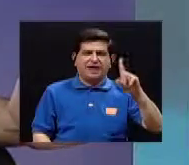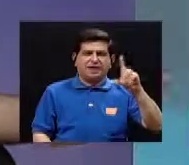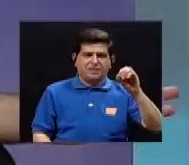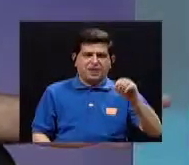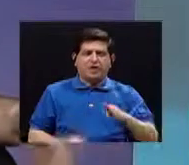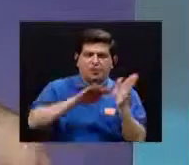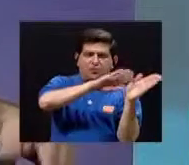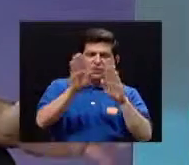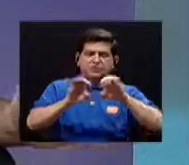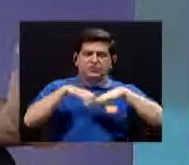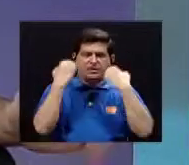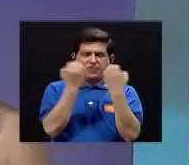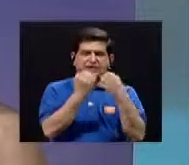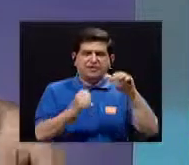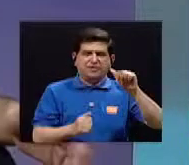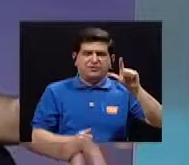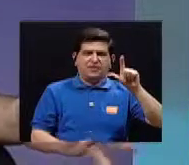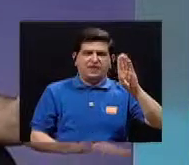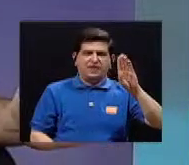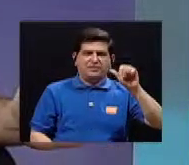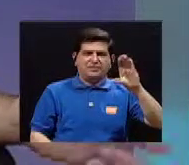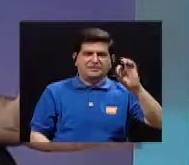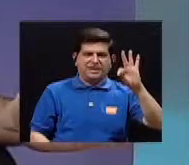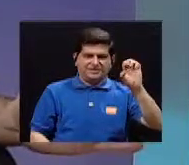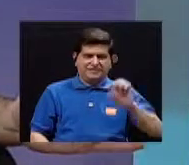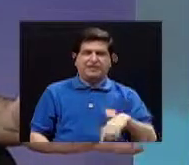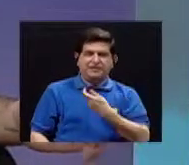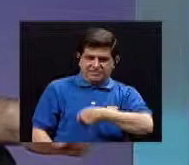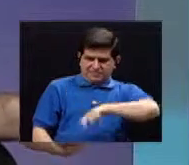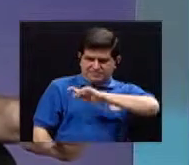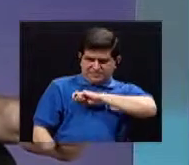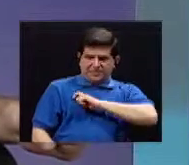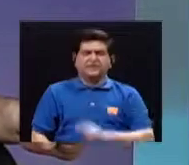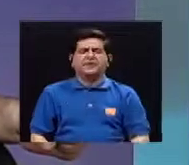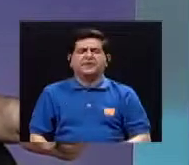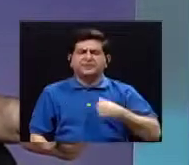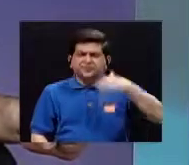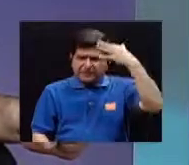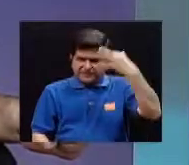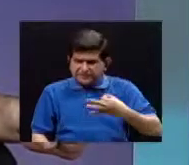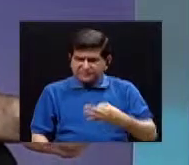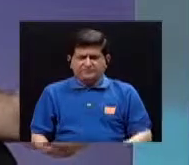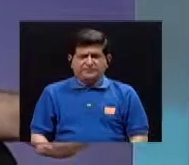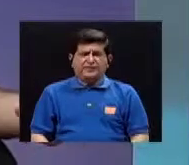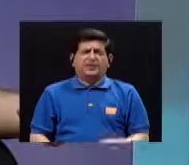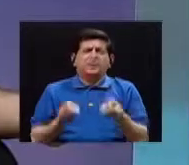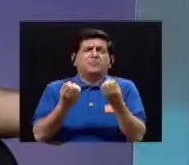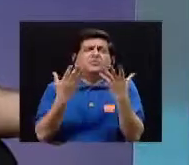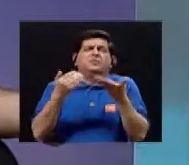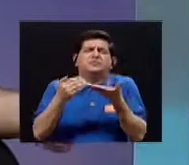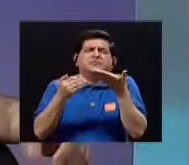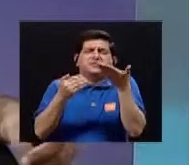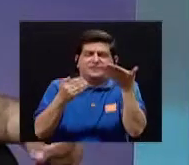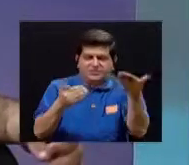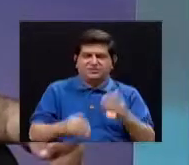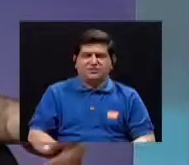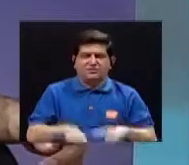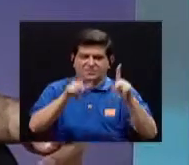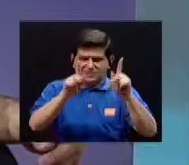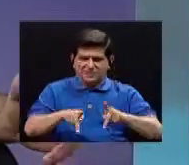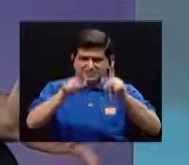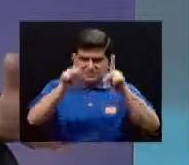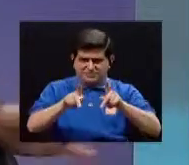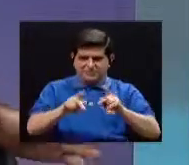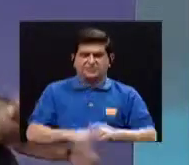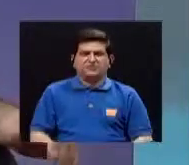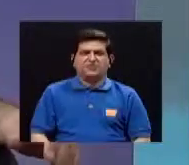verdad el portero del albacete y que o sea entonces creo que que hay mucho digamos hay mucho